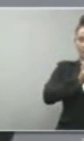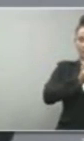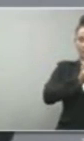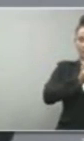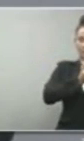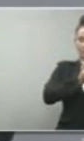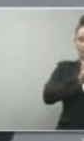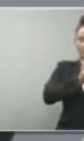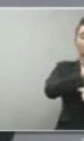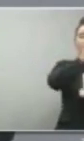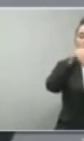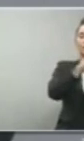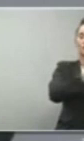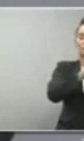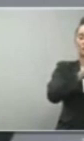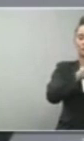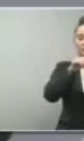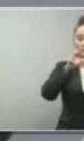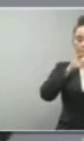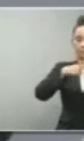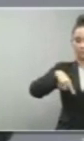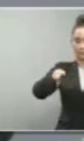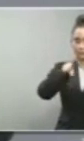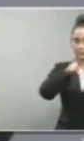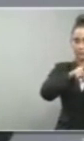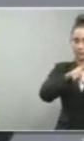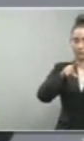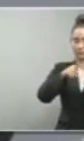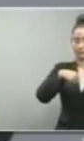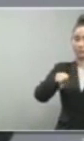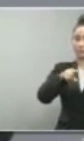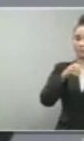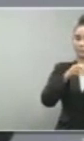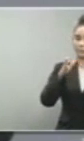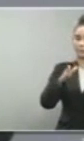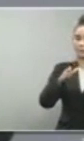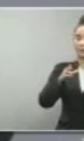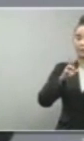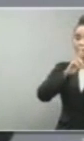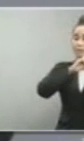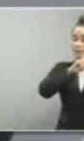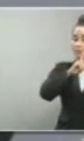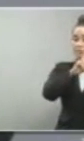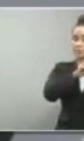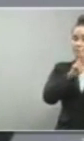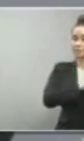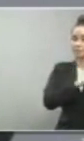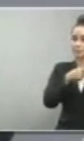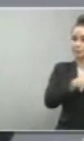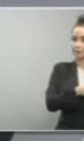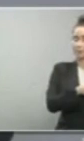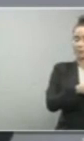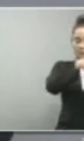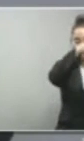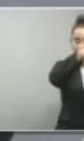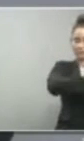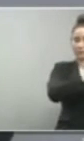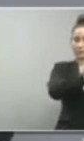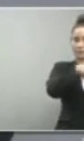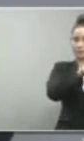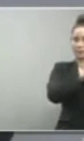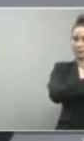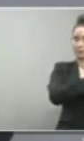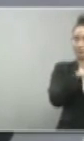a los establecimientos en el cumplimiento de los protocolos y normas establecidos y